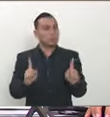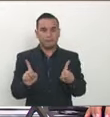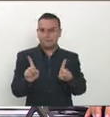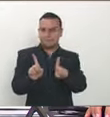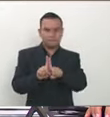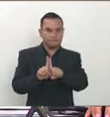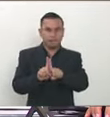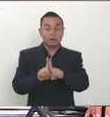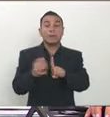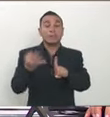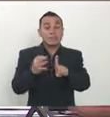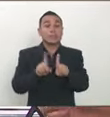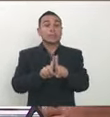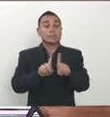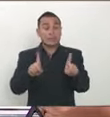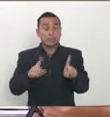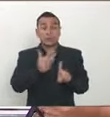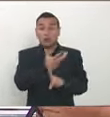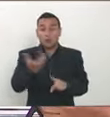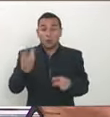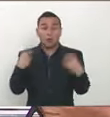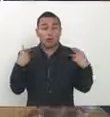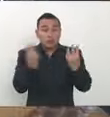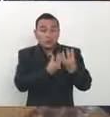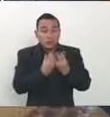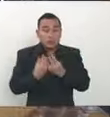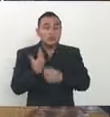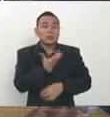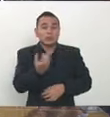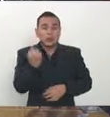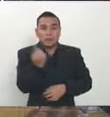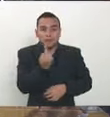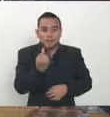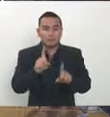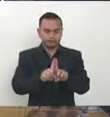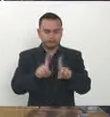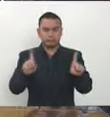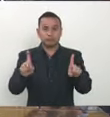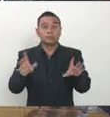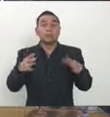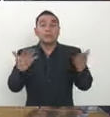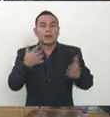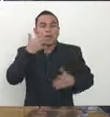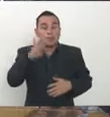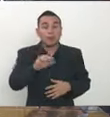vienen a aplicar países que ya tienen 100, 200, 1000, 2000, 3000 casos.